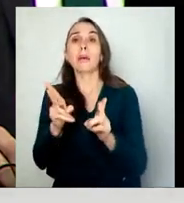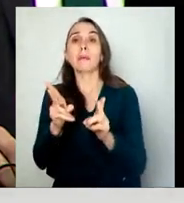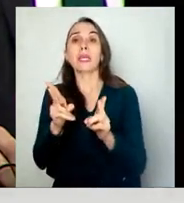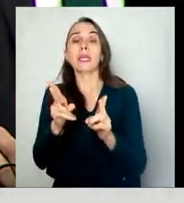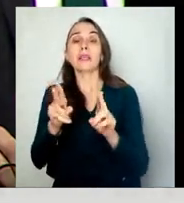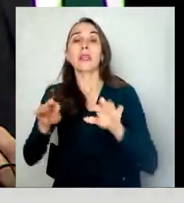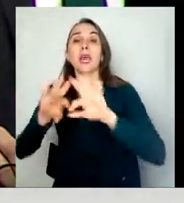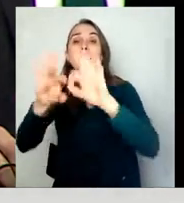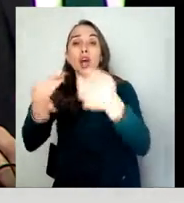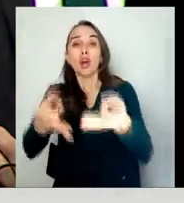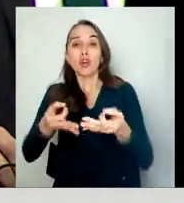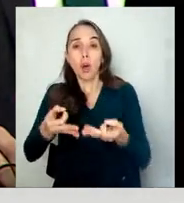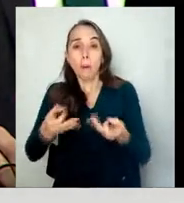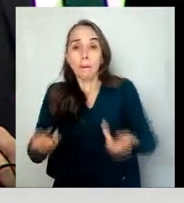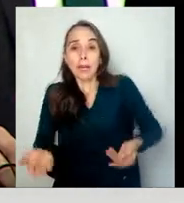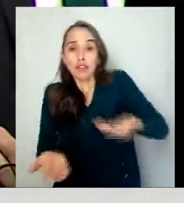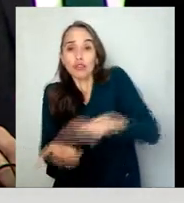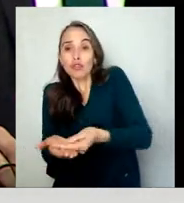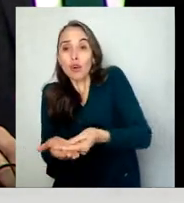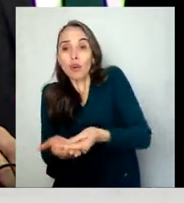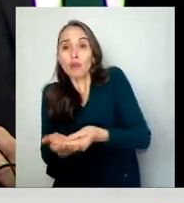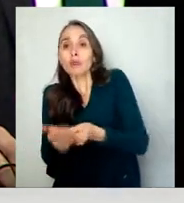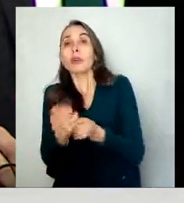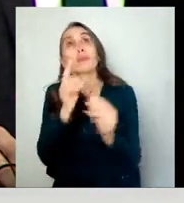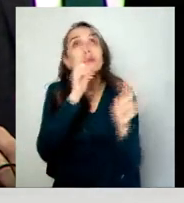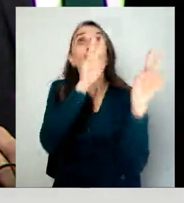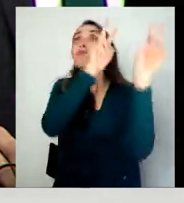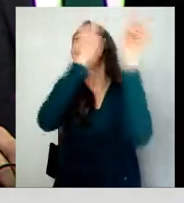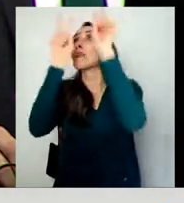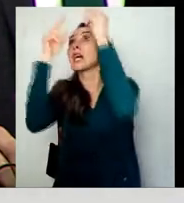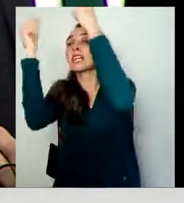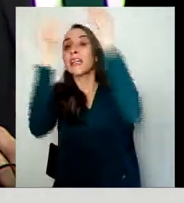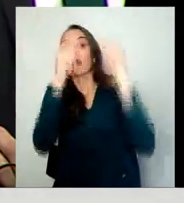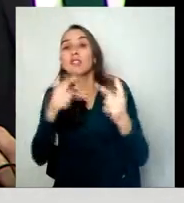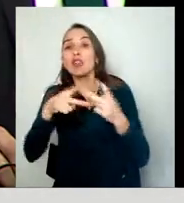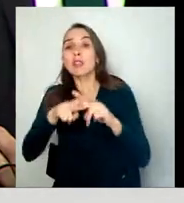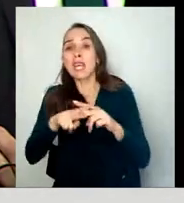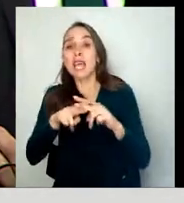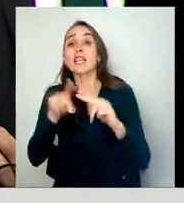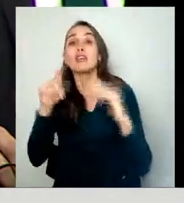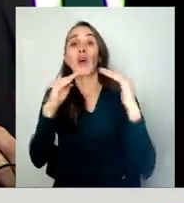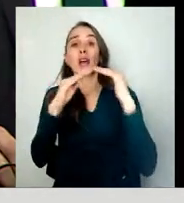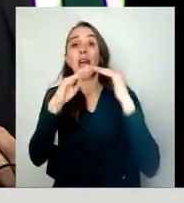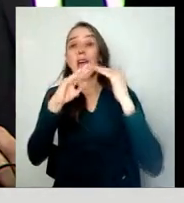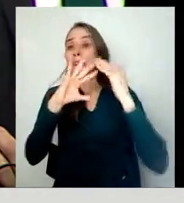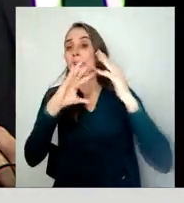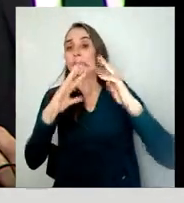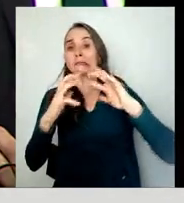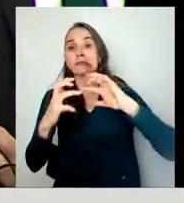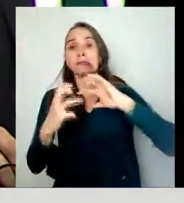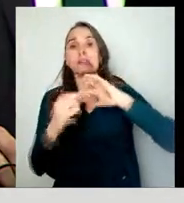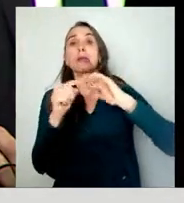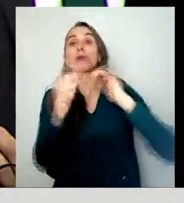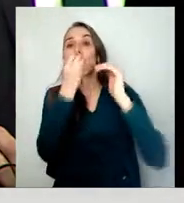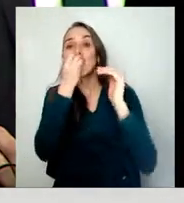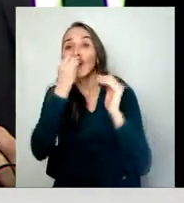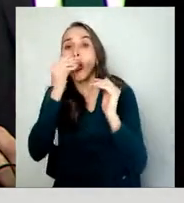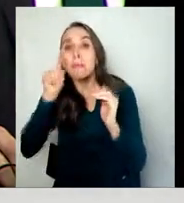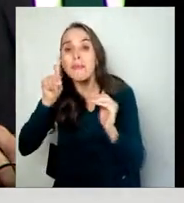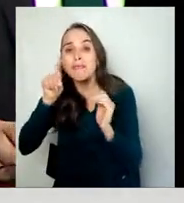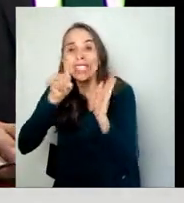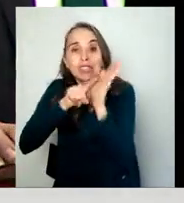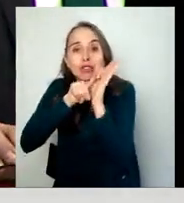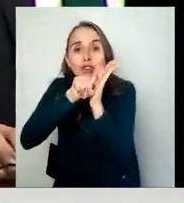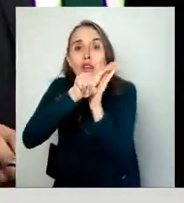sin embargo luego del diagnóstico técnico realizado y por los graves deterioros que presenta el condominio los recursos existentes por esta vía